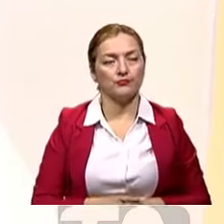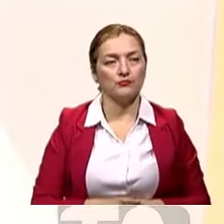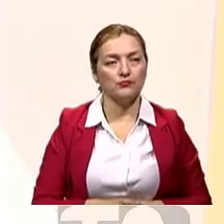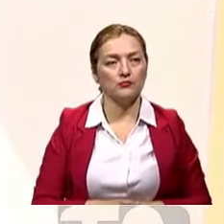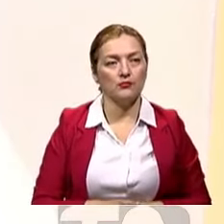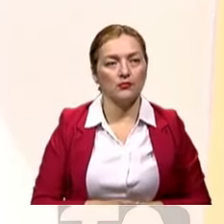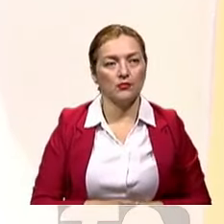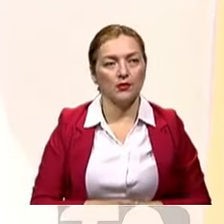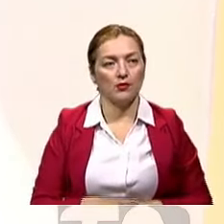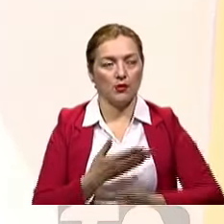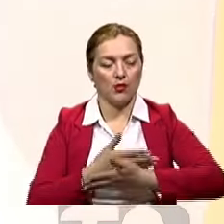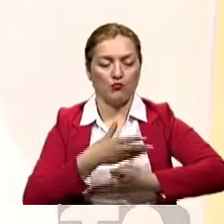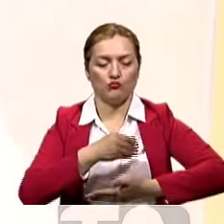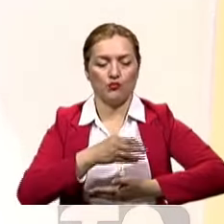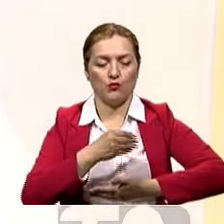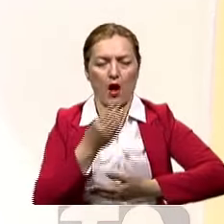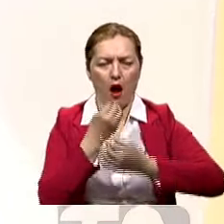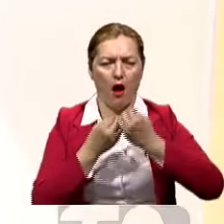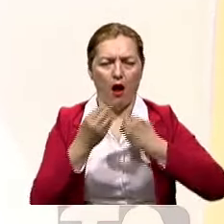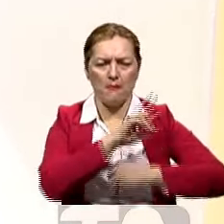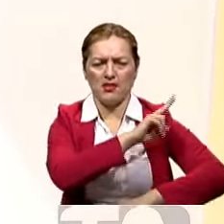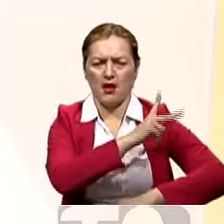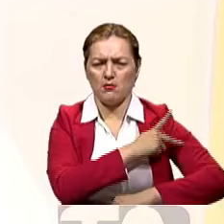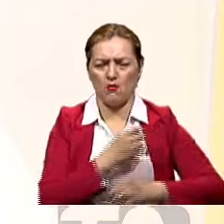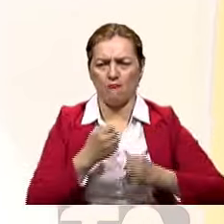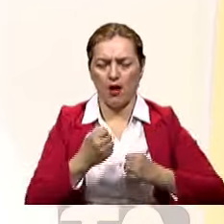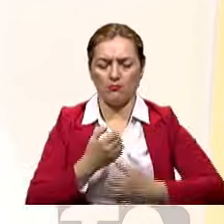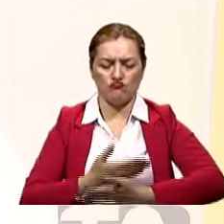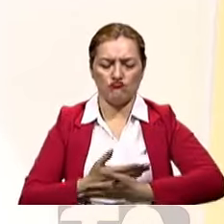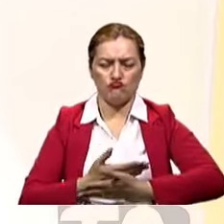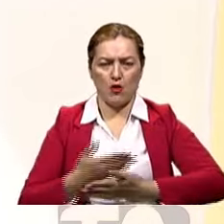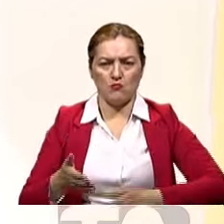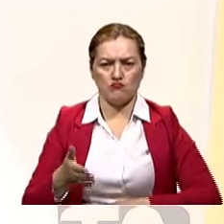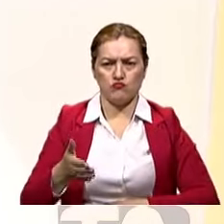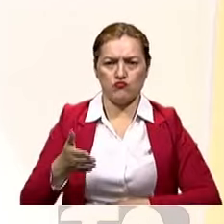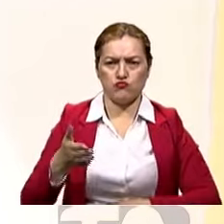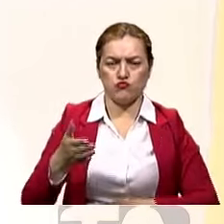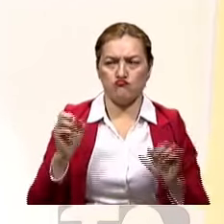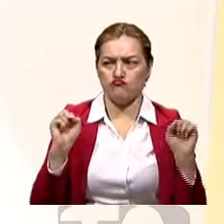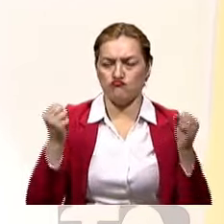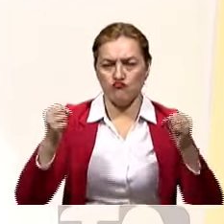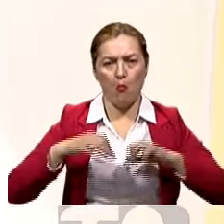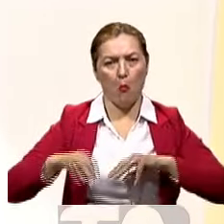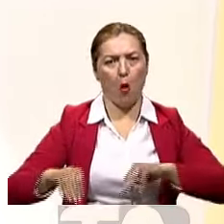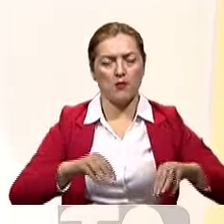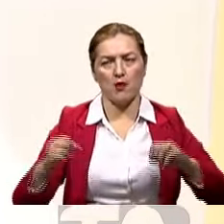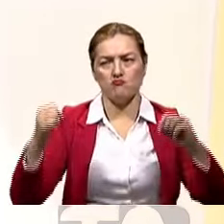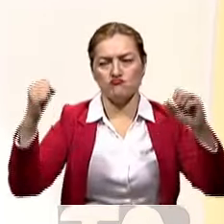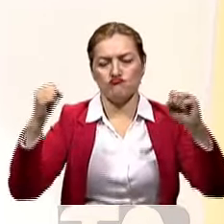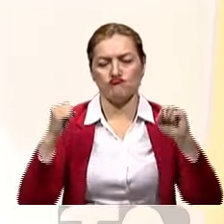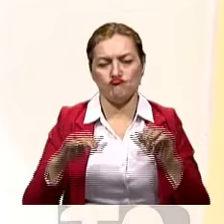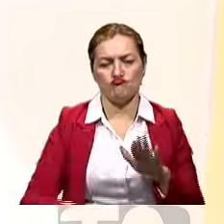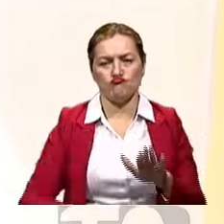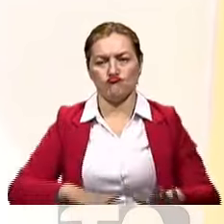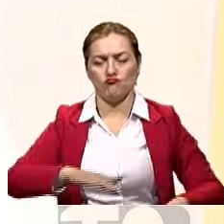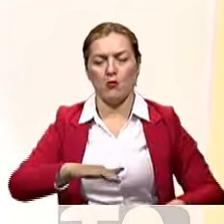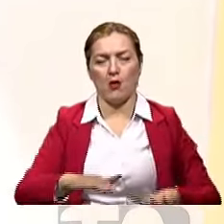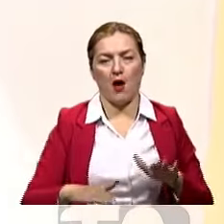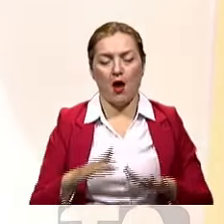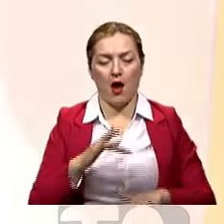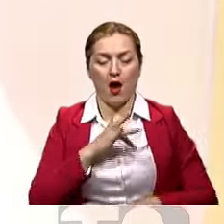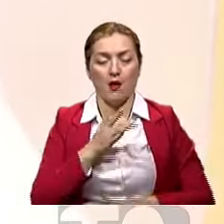nacido que ayudan a su desarrollo psicomotriz, emocional. También pasan muchas defensas, que esto va a